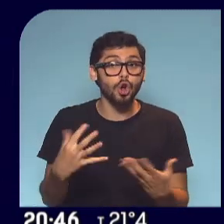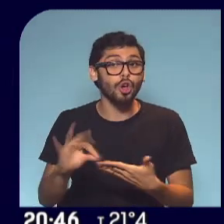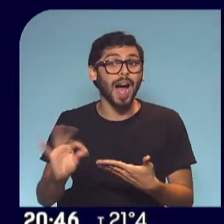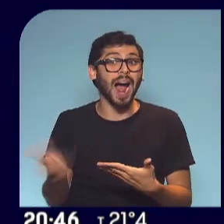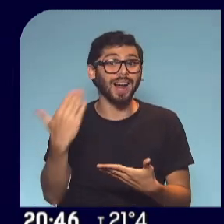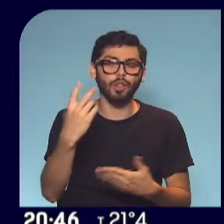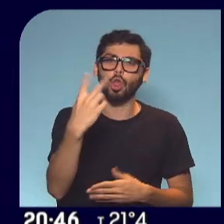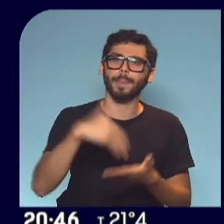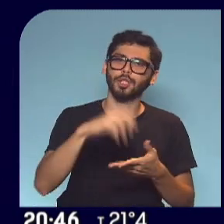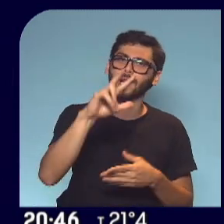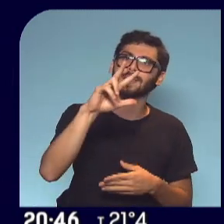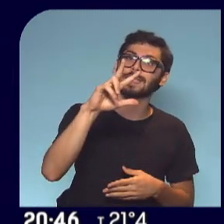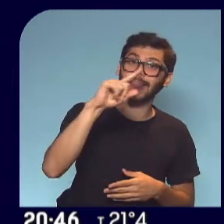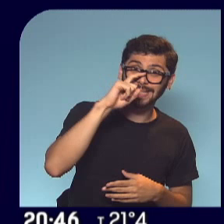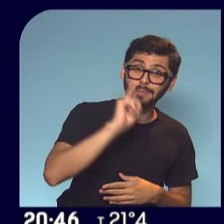placa,